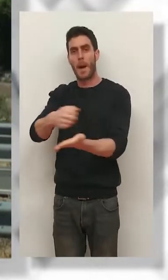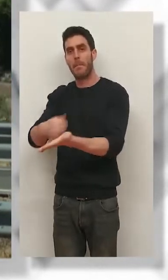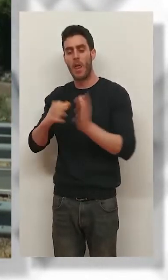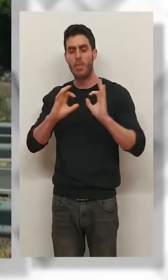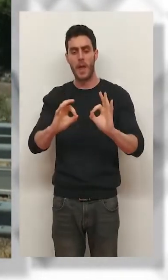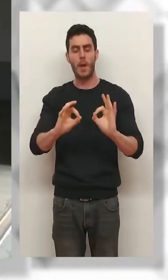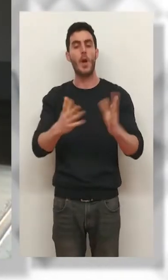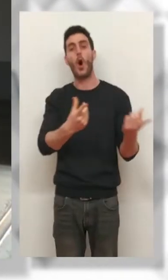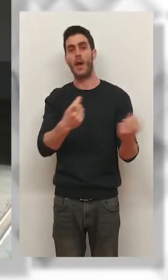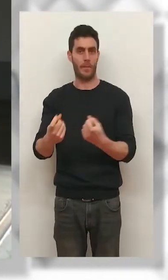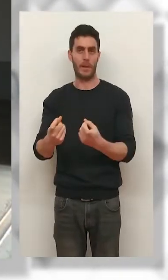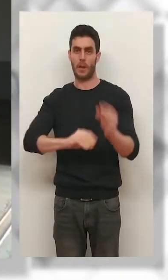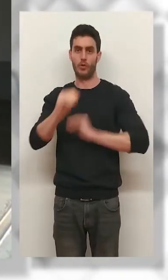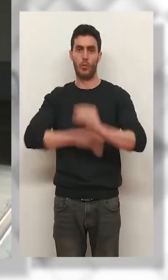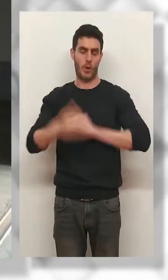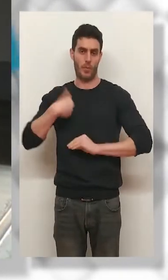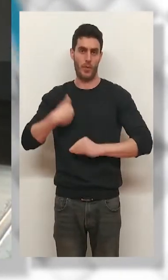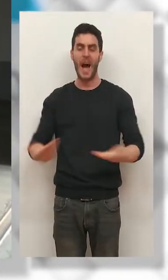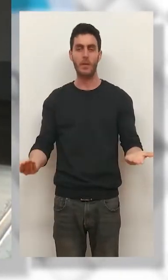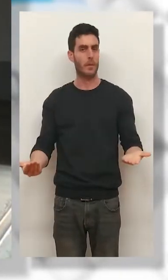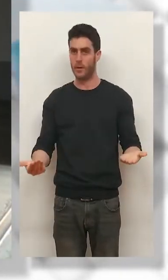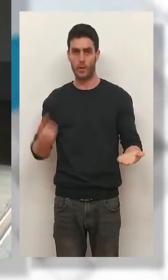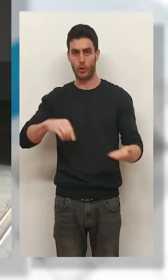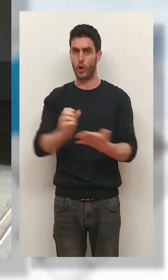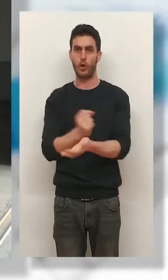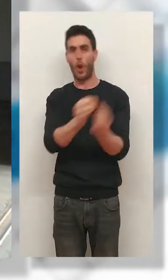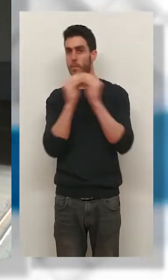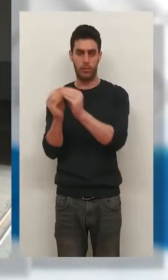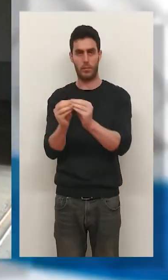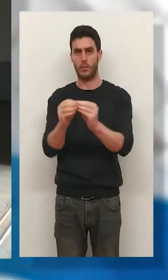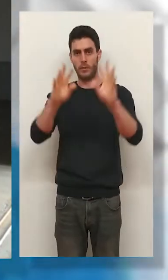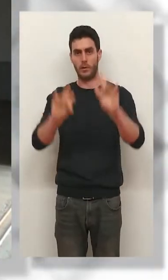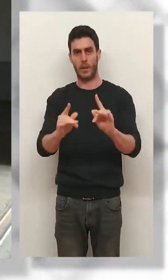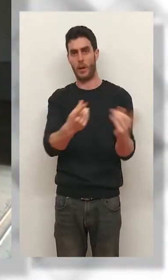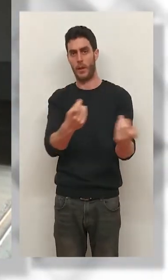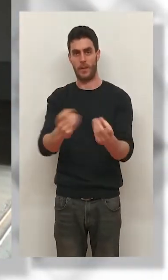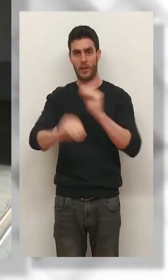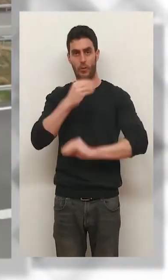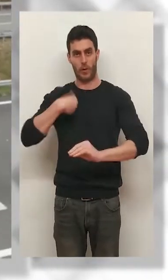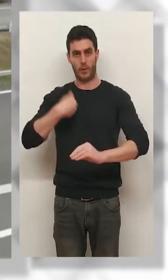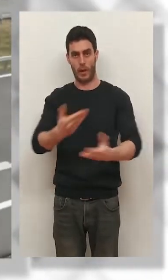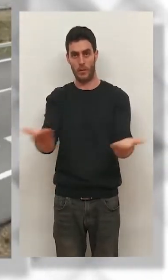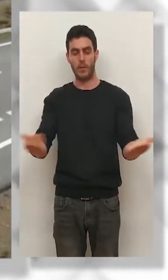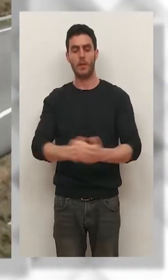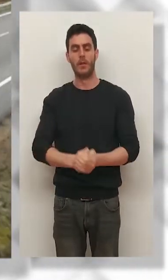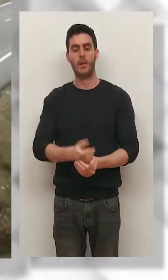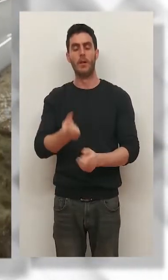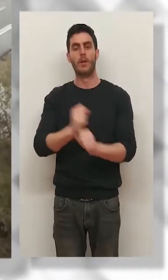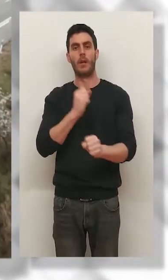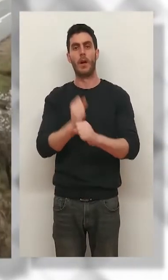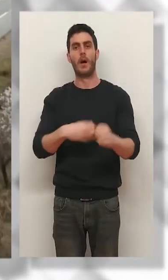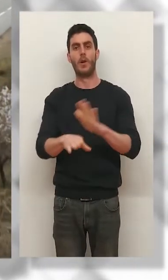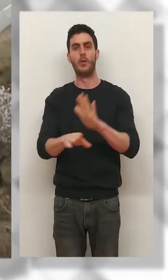tipo y lo que hace falta es dar una solución a esta situación. En eso estamos todos de acuerdo, que hay que buscar una solución. Así que ellos